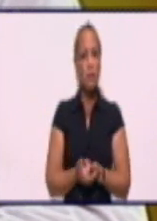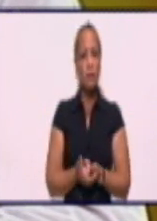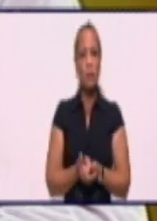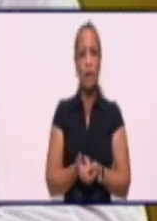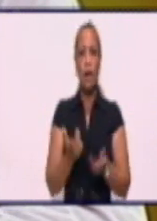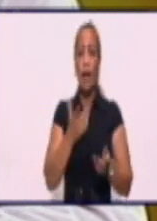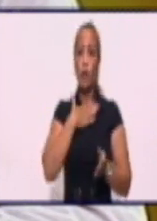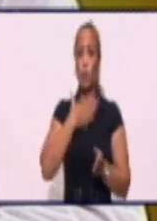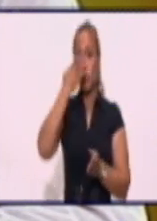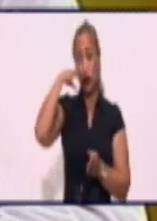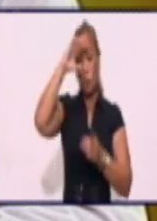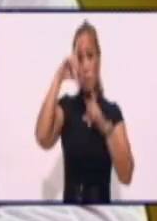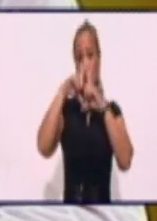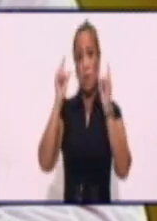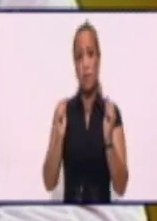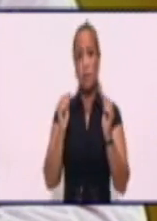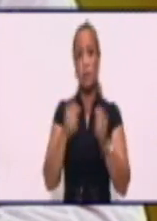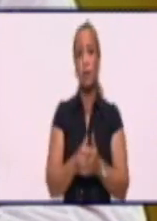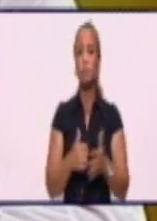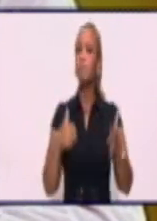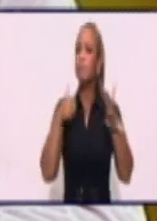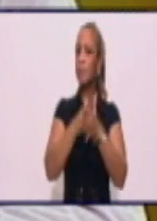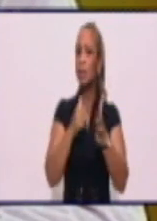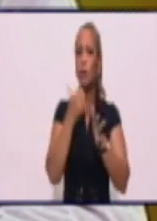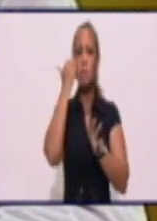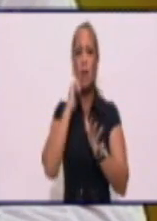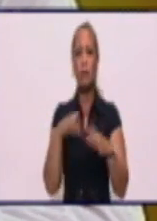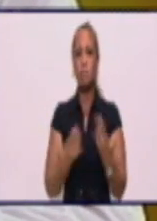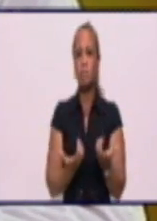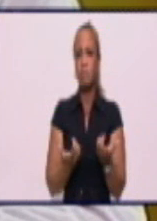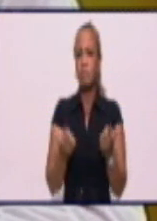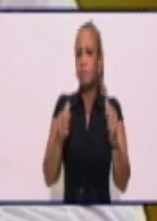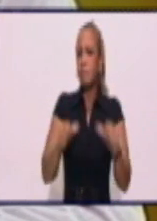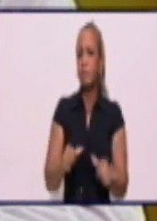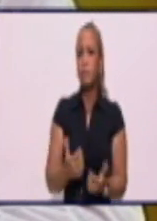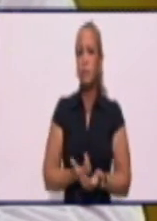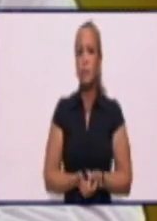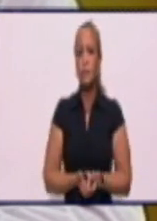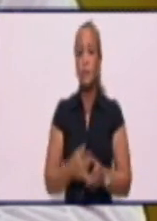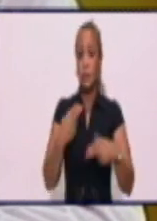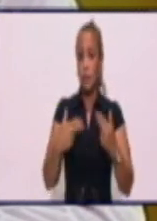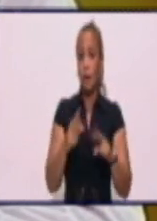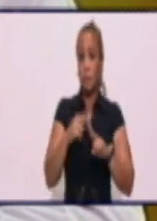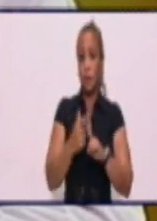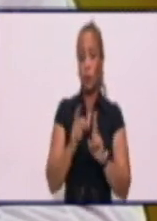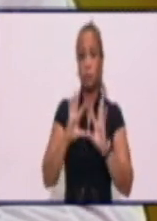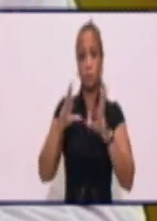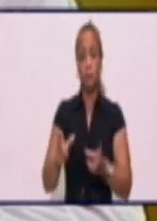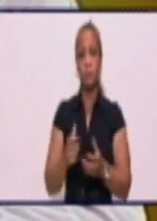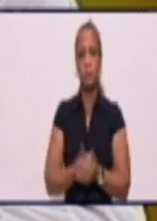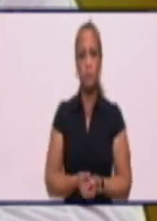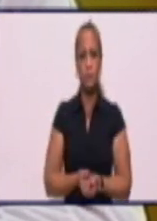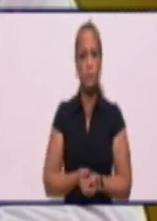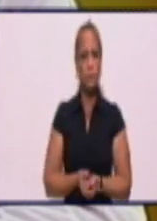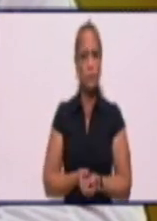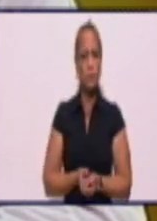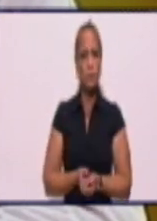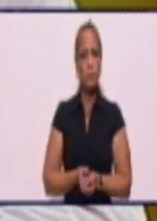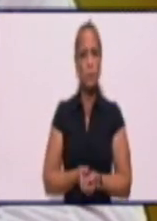país ha sido uno de los actos más criminales que han existido en la humanidad.